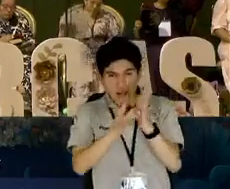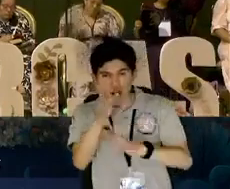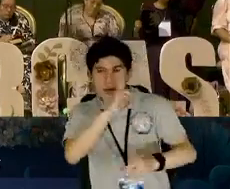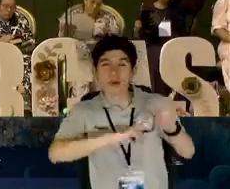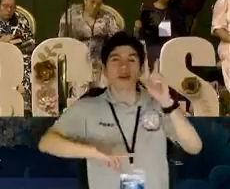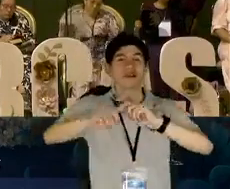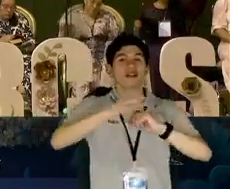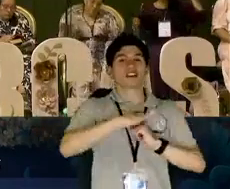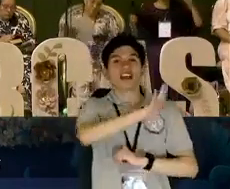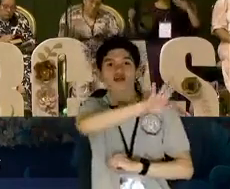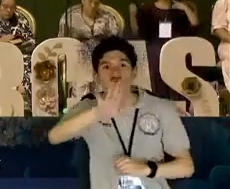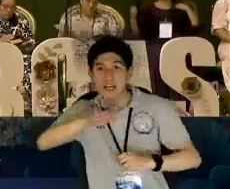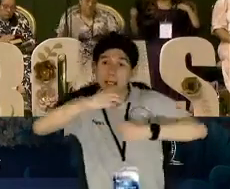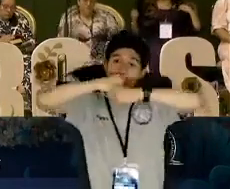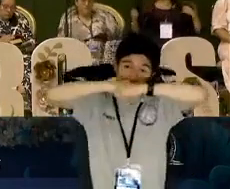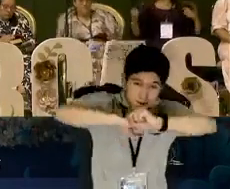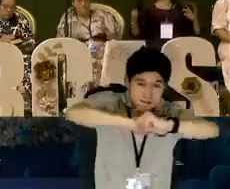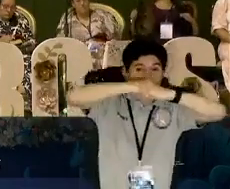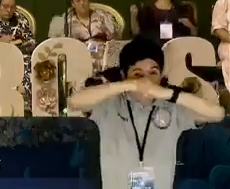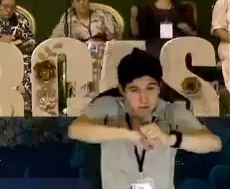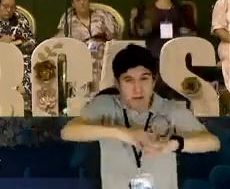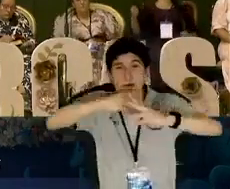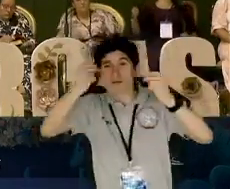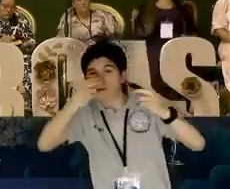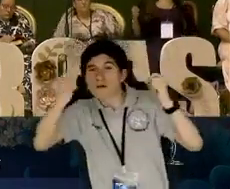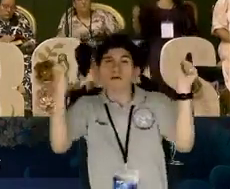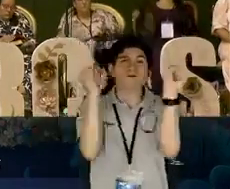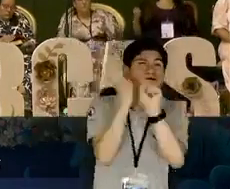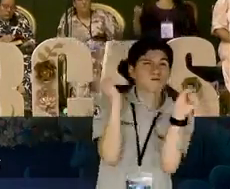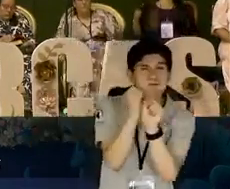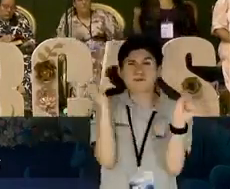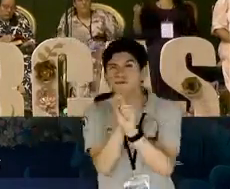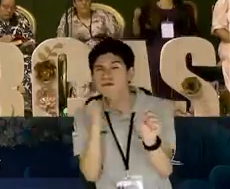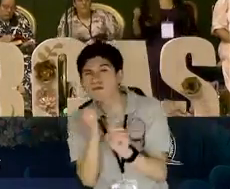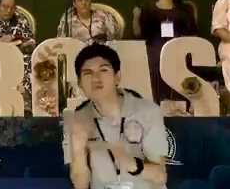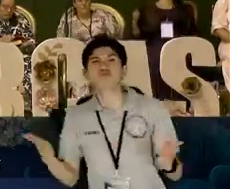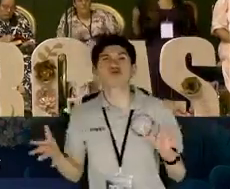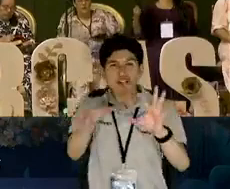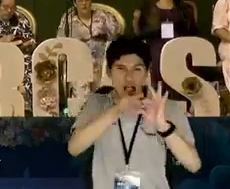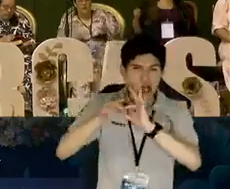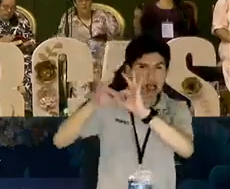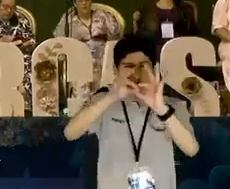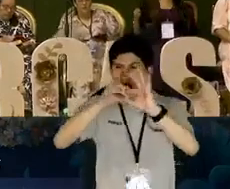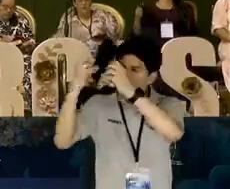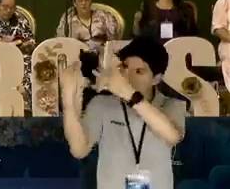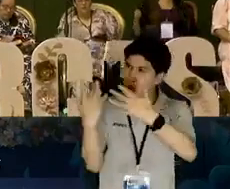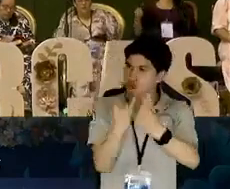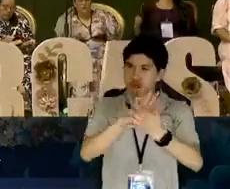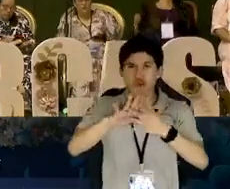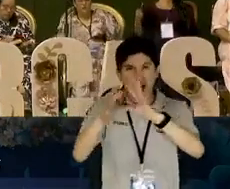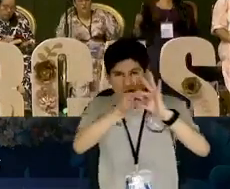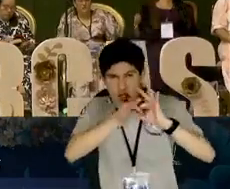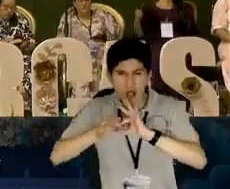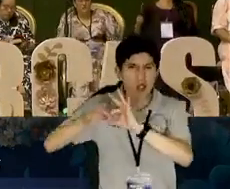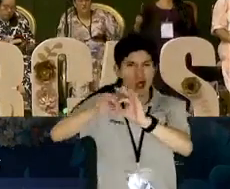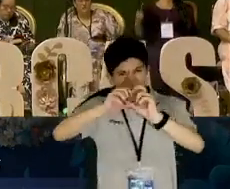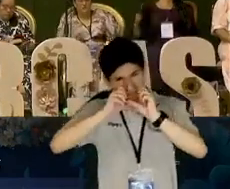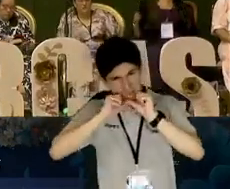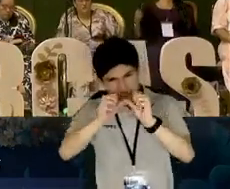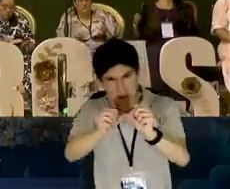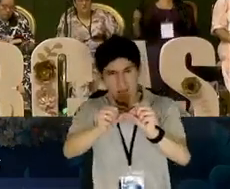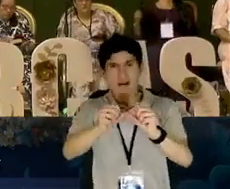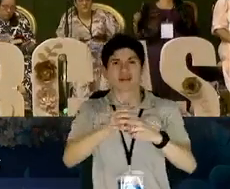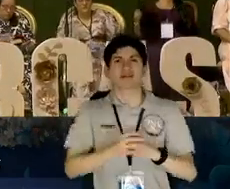guardar la unidad del Espíritu en el vínculo de la paz. Es decir, que para permanecer en la unidad